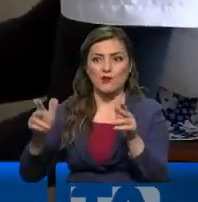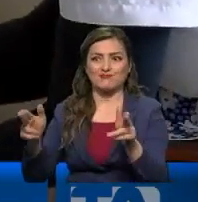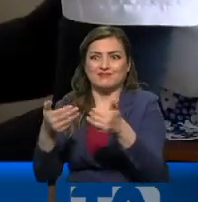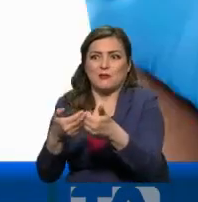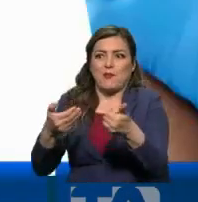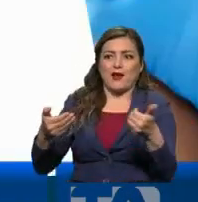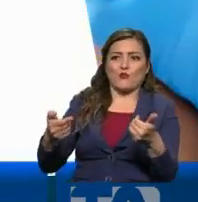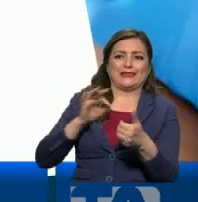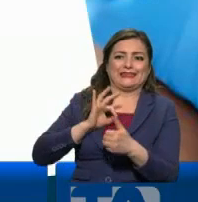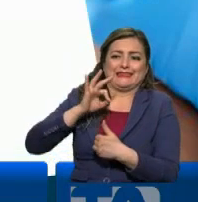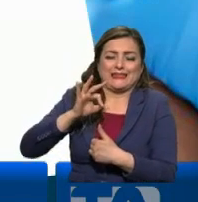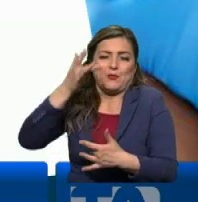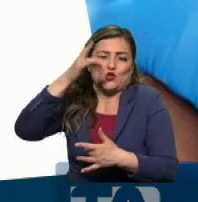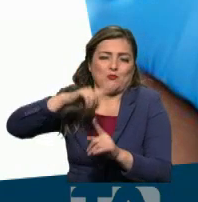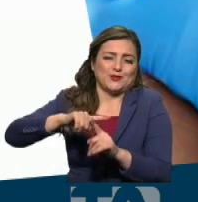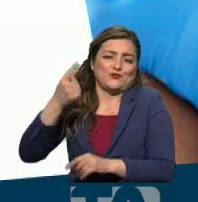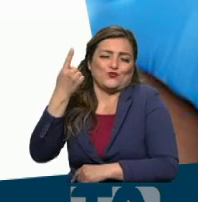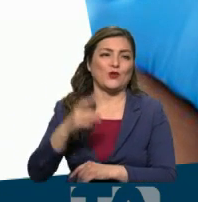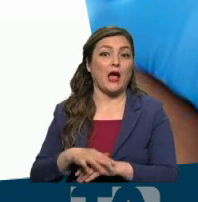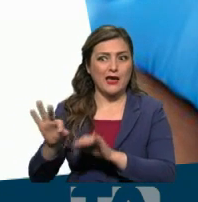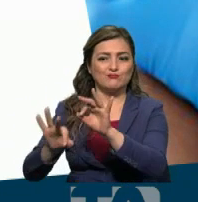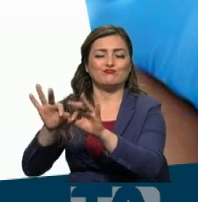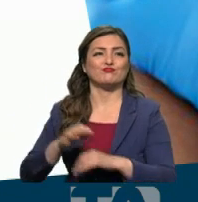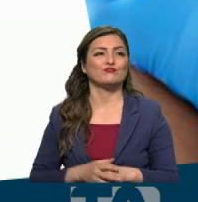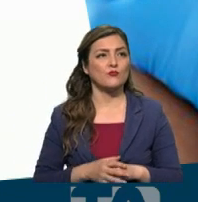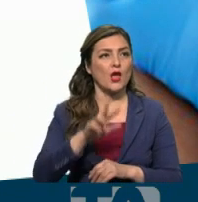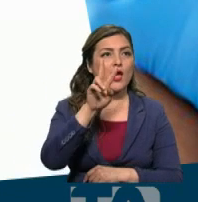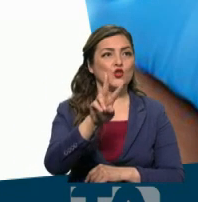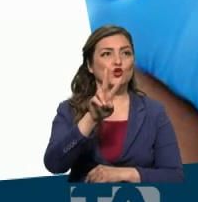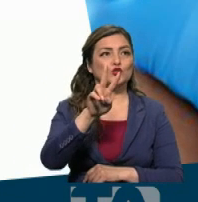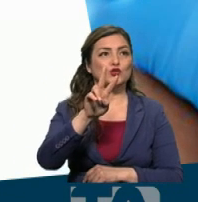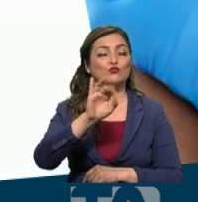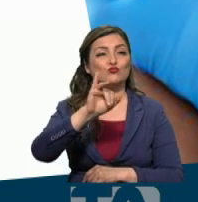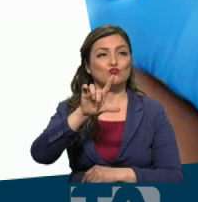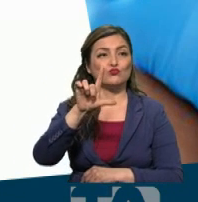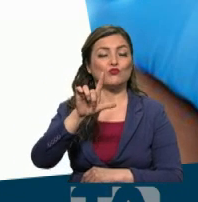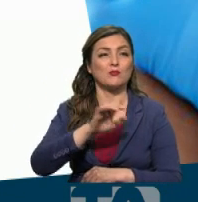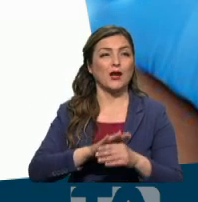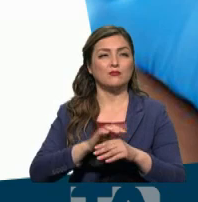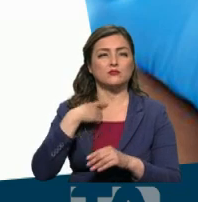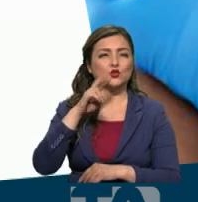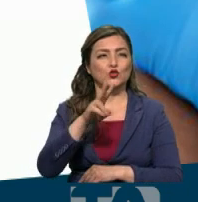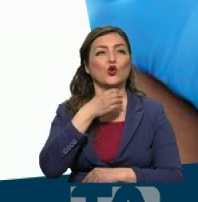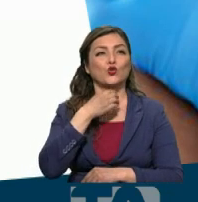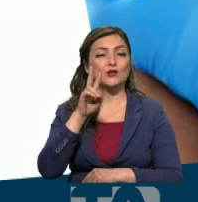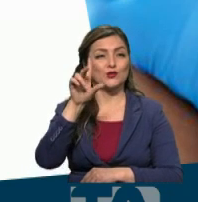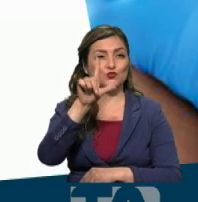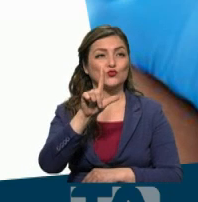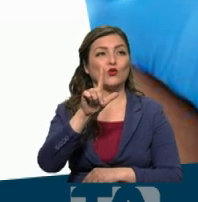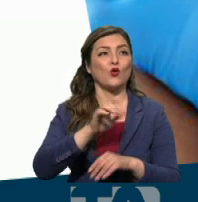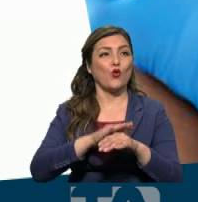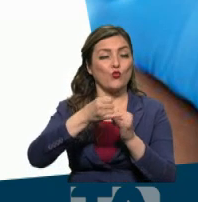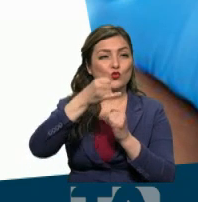epidemiológicos. Asimismo, entre el 26 de julio y el 8 de agosto de este año, además de los últimos grupos de edad, se podrán